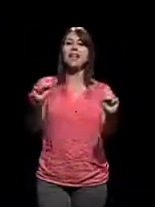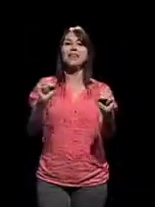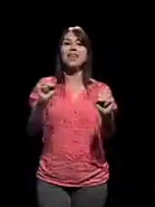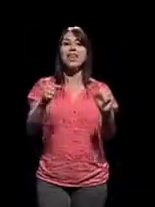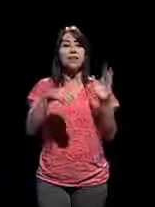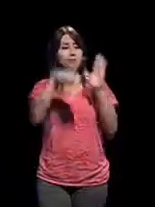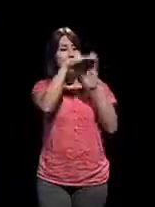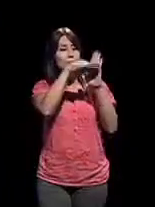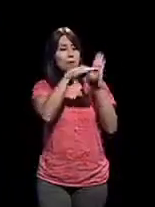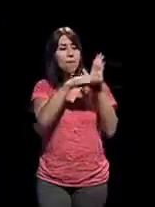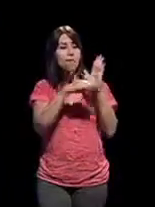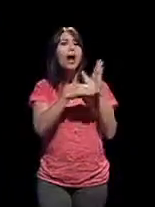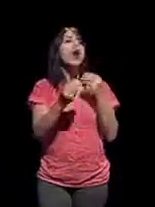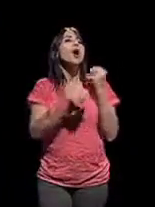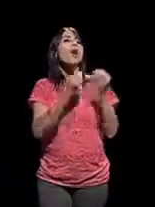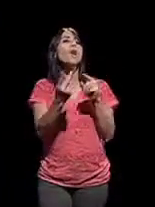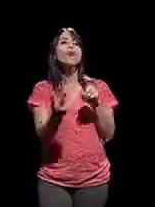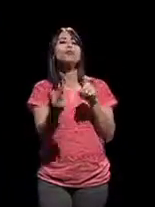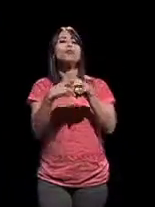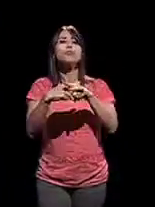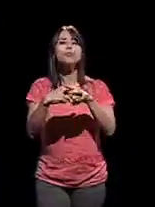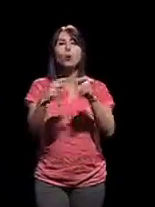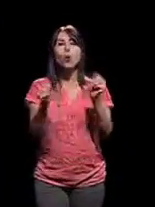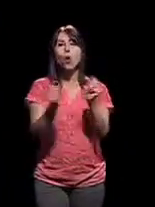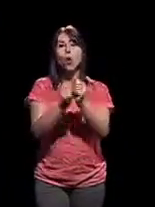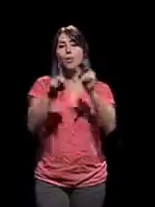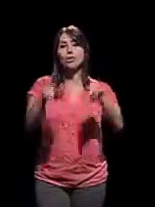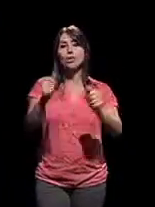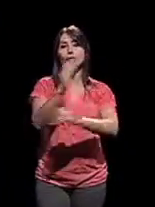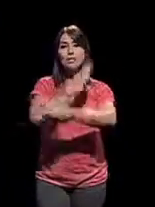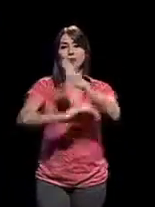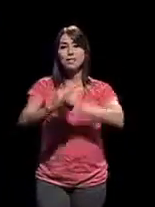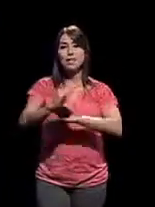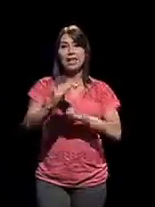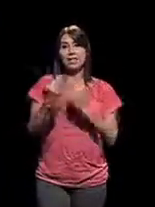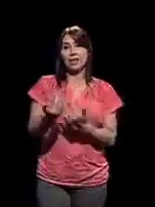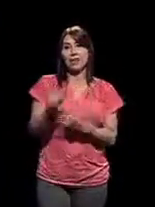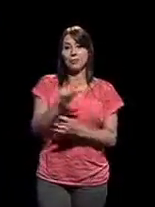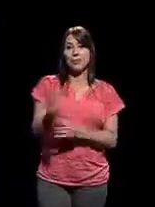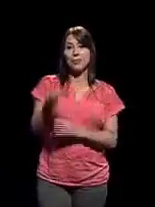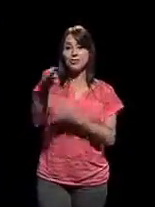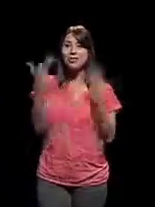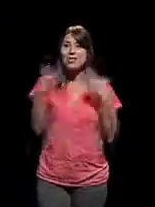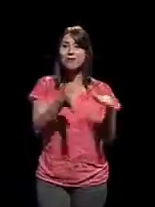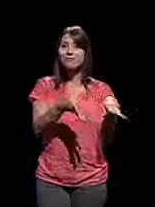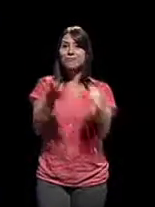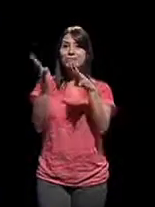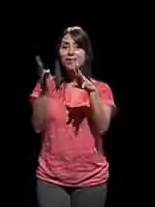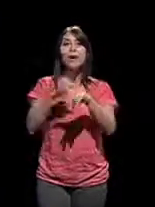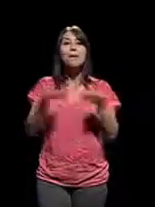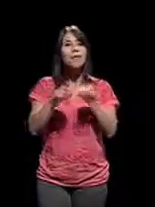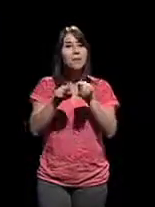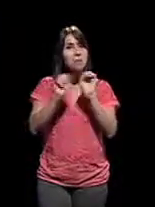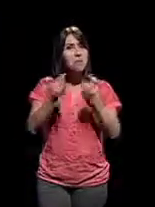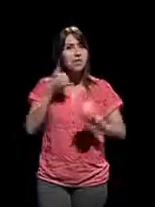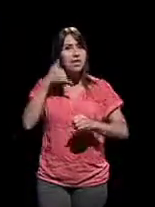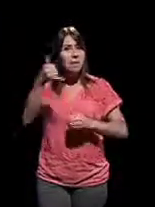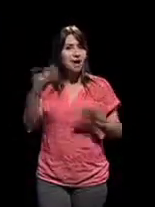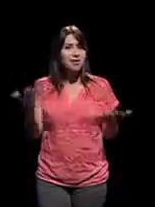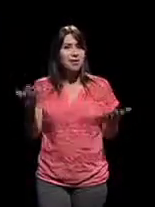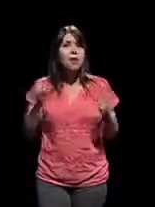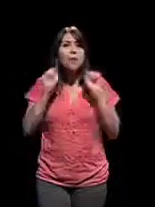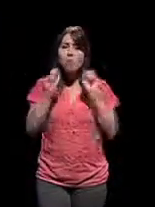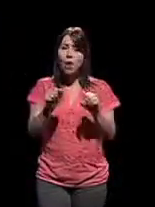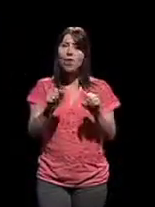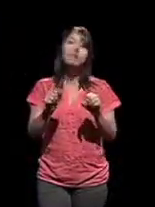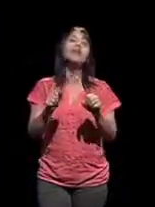la ciudadanía, cómo se refleja cada uno de esos puntos en la población con discapacidad. Esperamos que esta próxima semana ya pueda estar en la página, pero además de eso